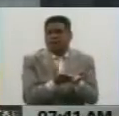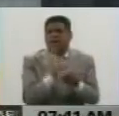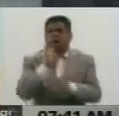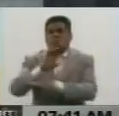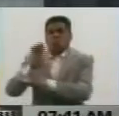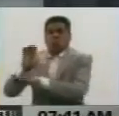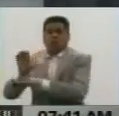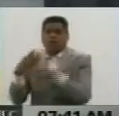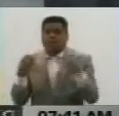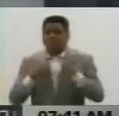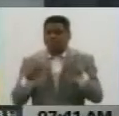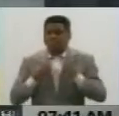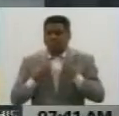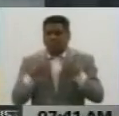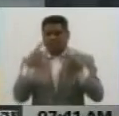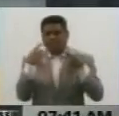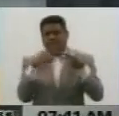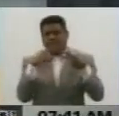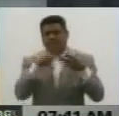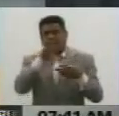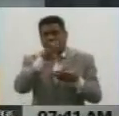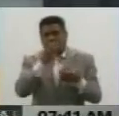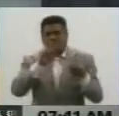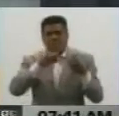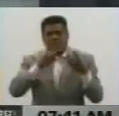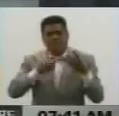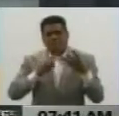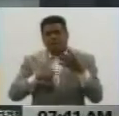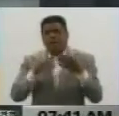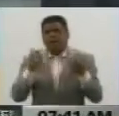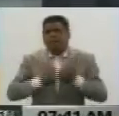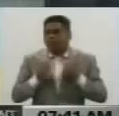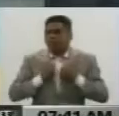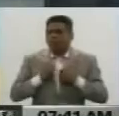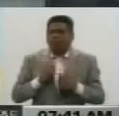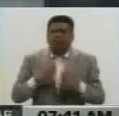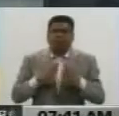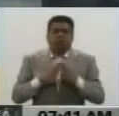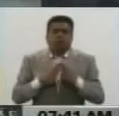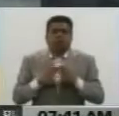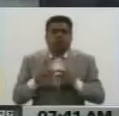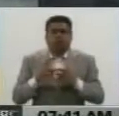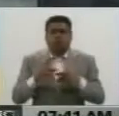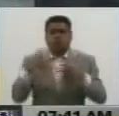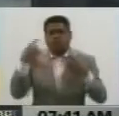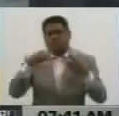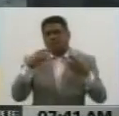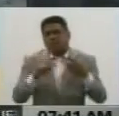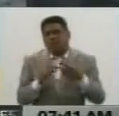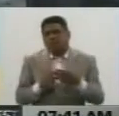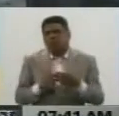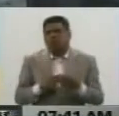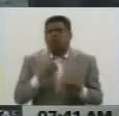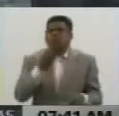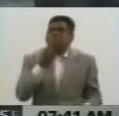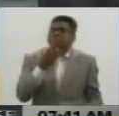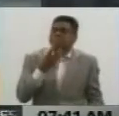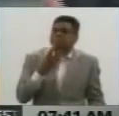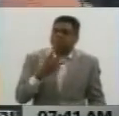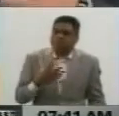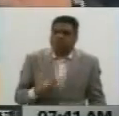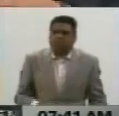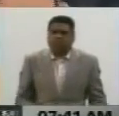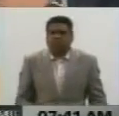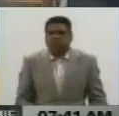a través de la recuperación, del aprovechamiento de nuestros recursos naturales no renovables de forma racional, ¿ok?